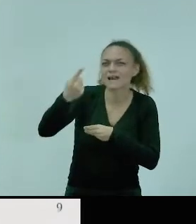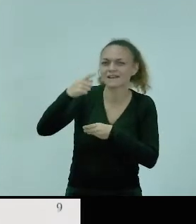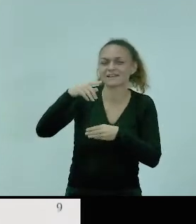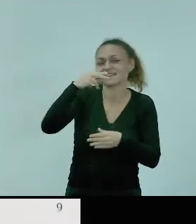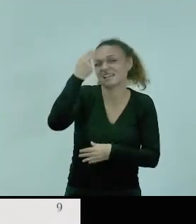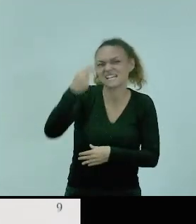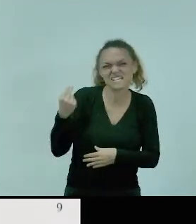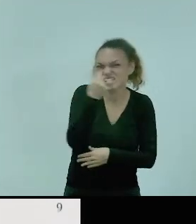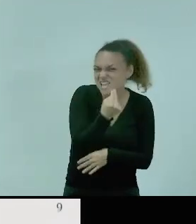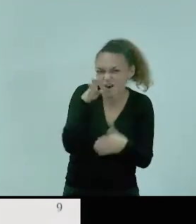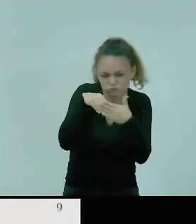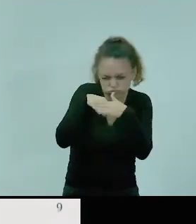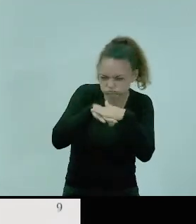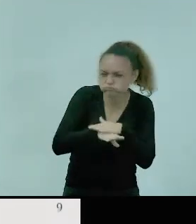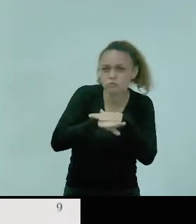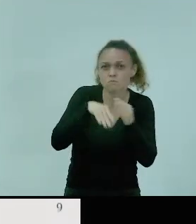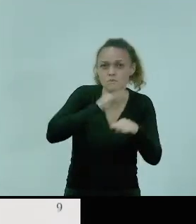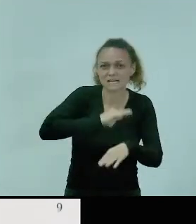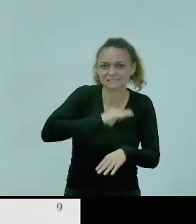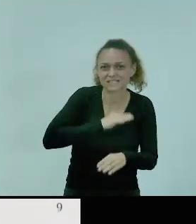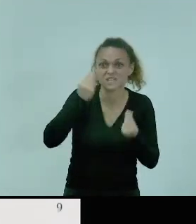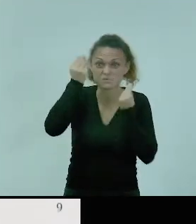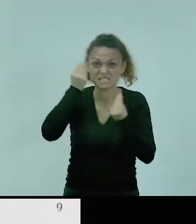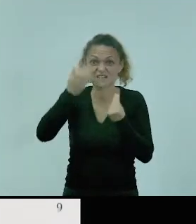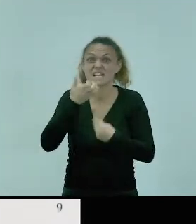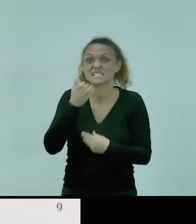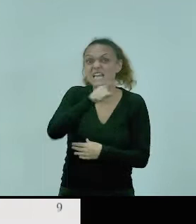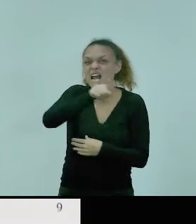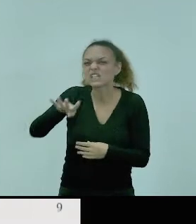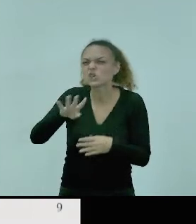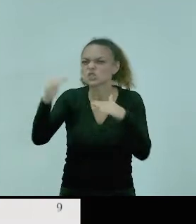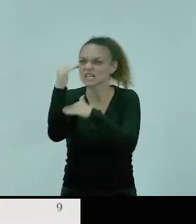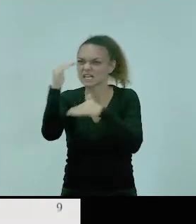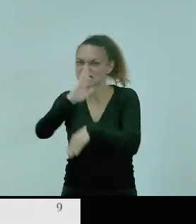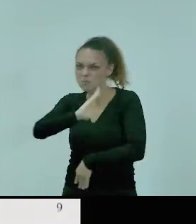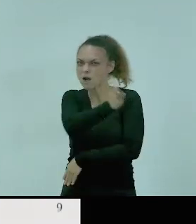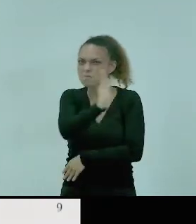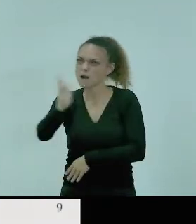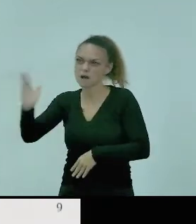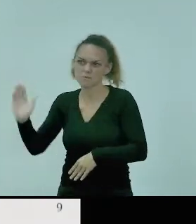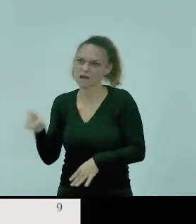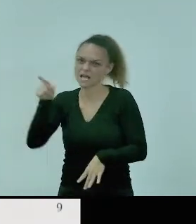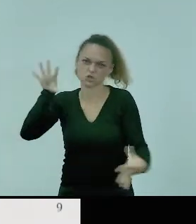todas las espadañas de más de 14 iglesias tenía que tener un significado detrás. Y